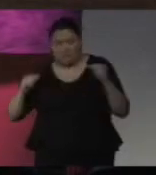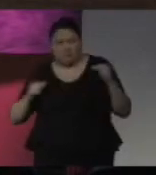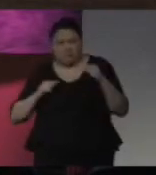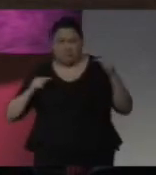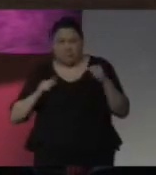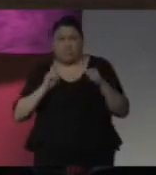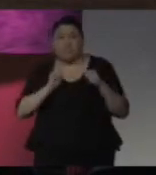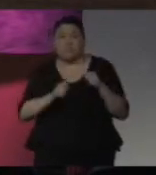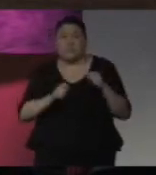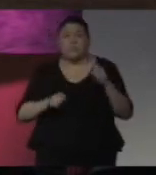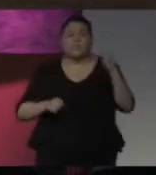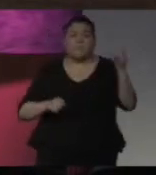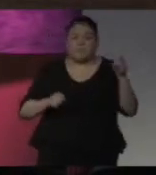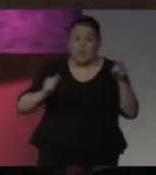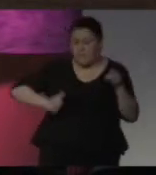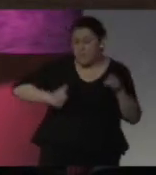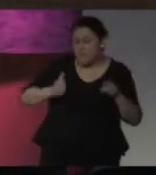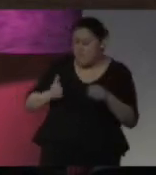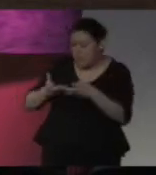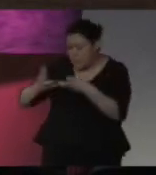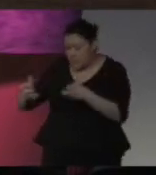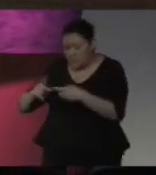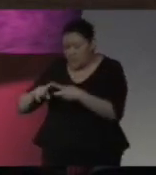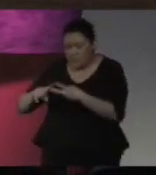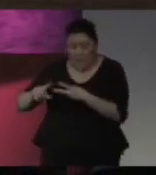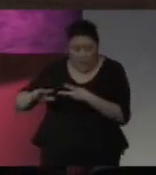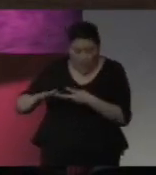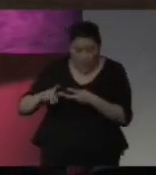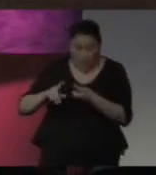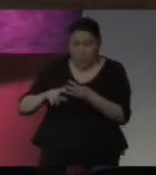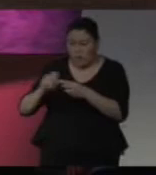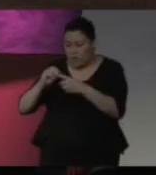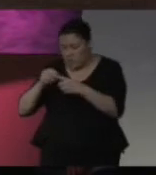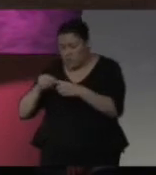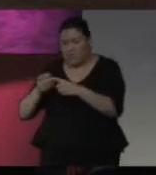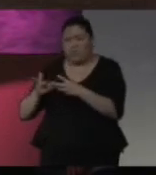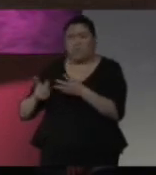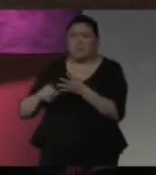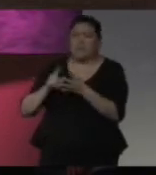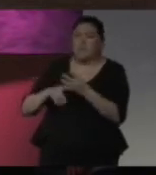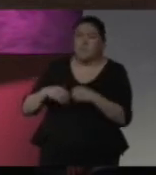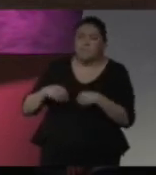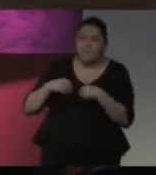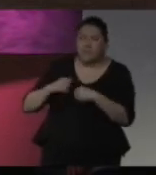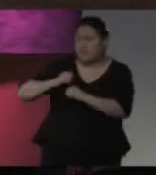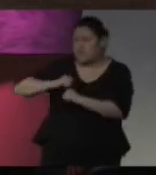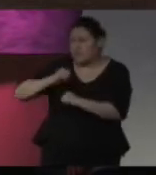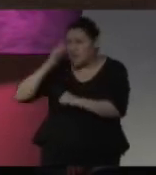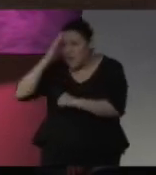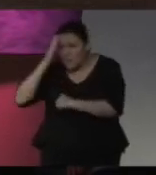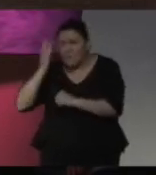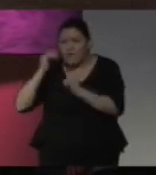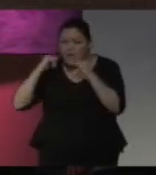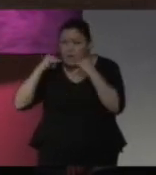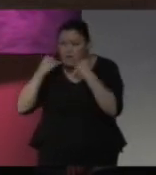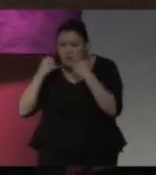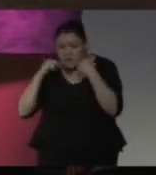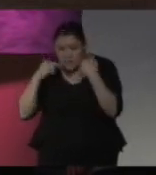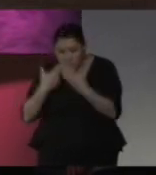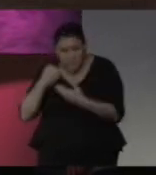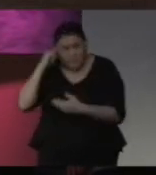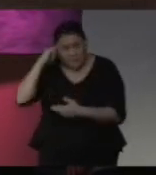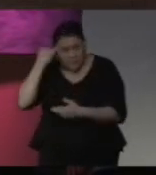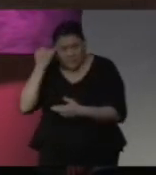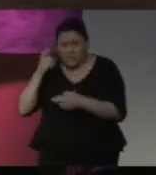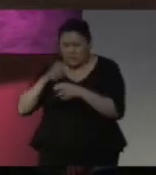despojo de tierras comunales, de aguas, de textiles, de semillas, de formas de autoridad y de organización indígena, de formas